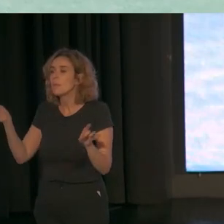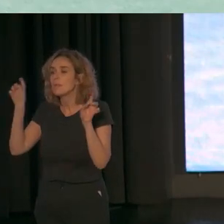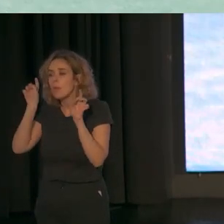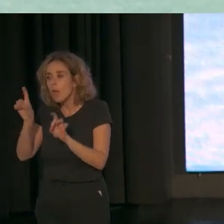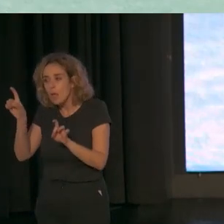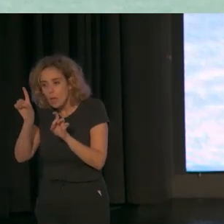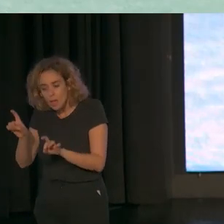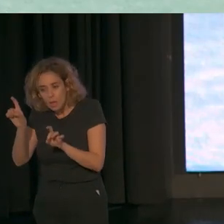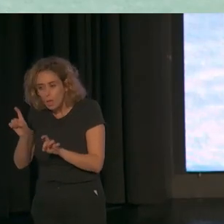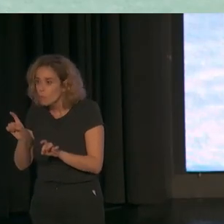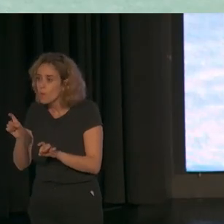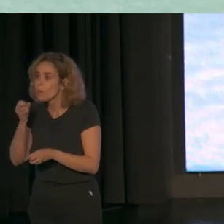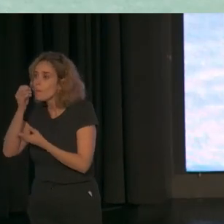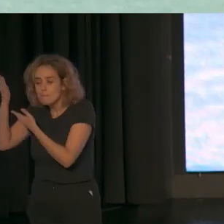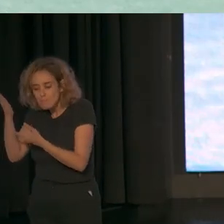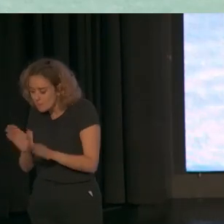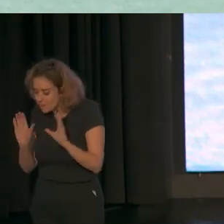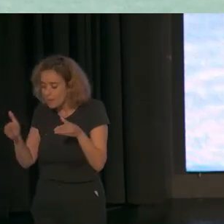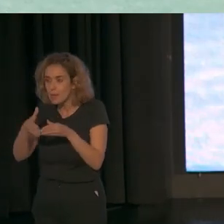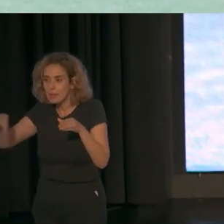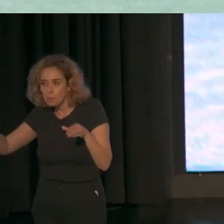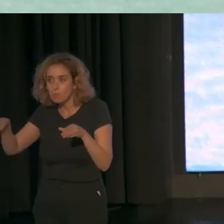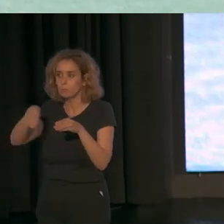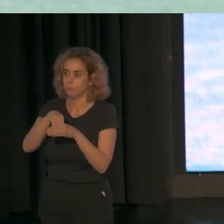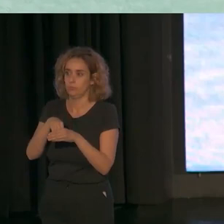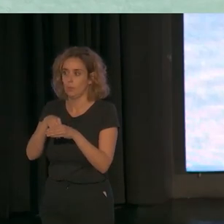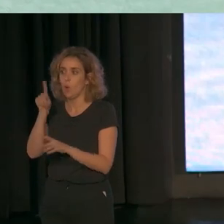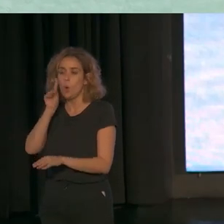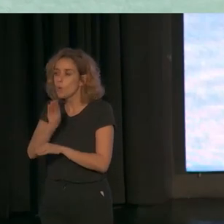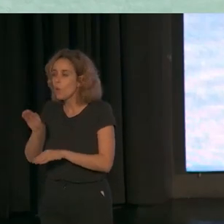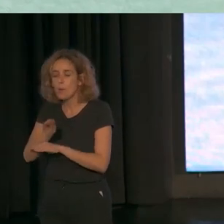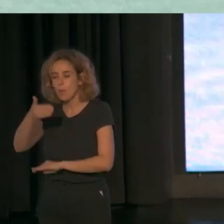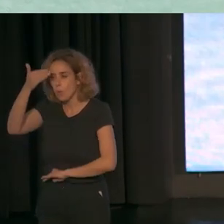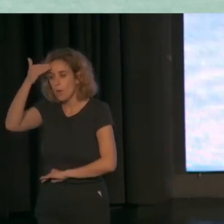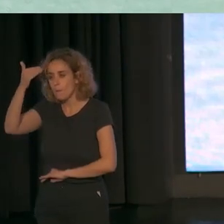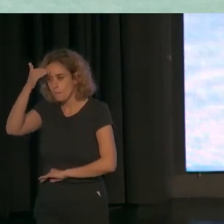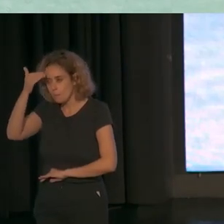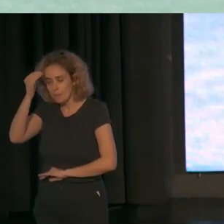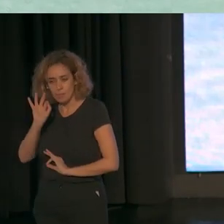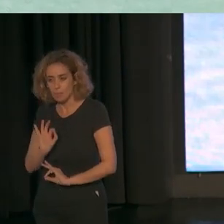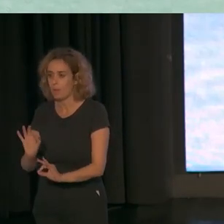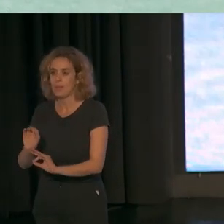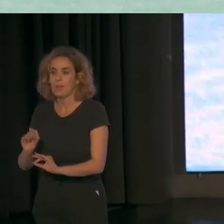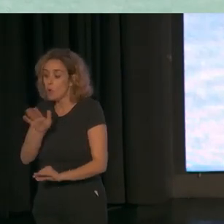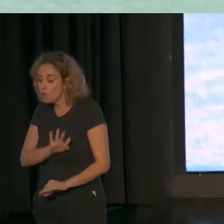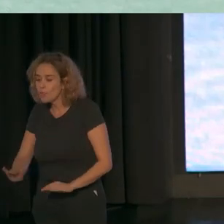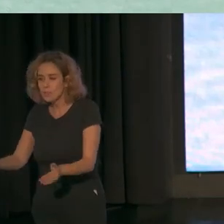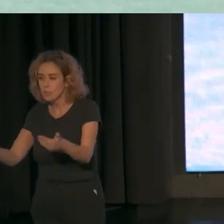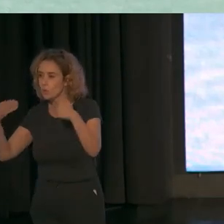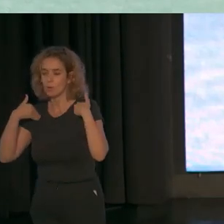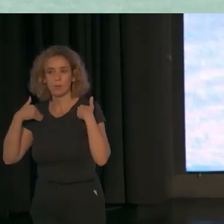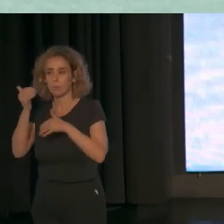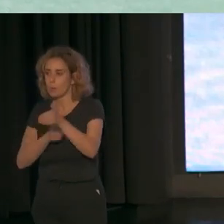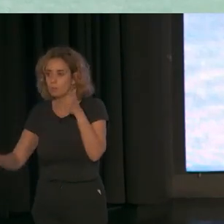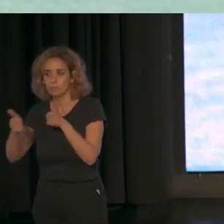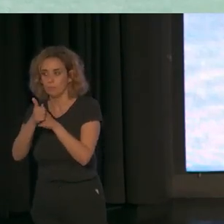Bienvenido sea a este equipo porque va a ser un elemento es una cuidadora principal tiene mucha responsabilidad con ese niño la